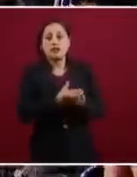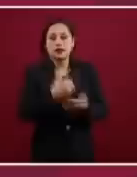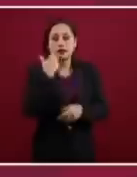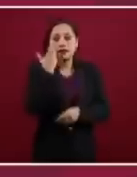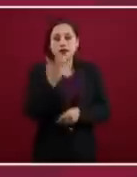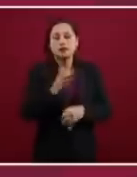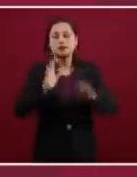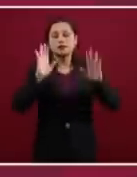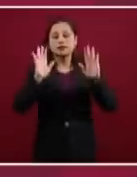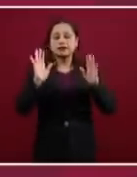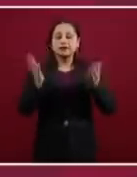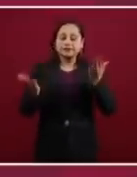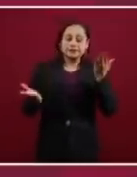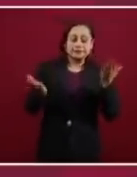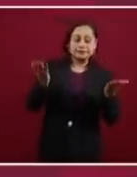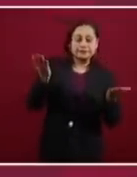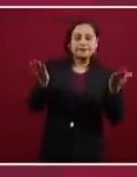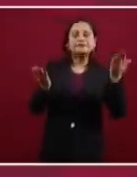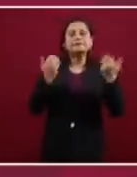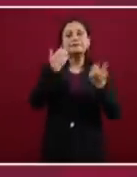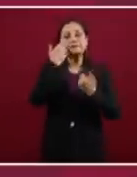tenemos pensado